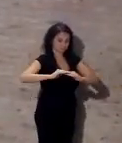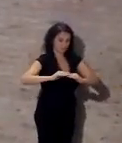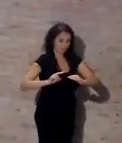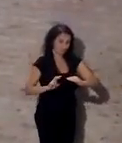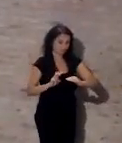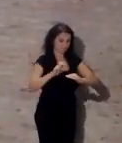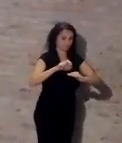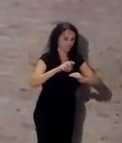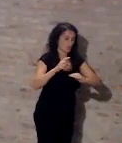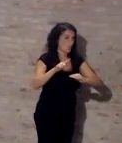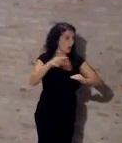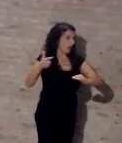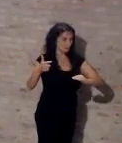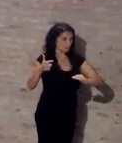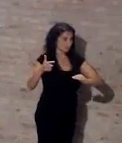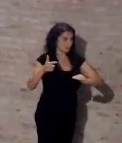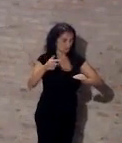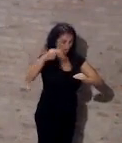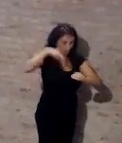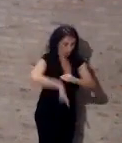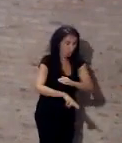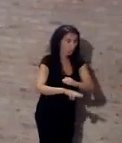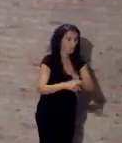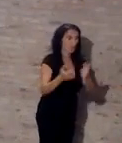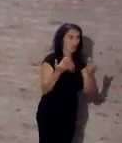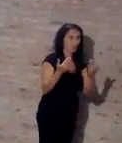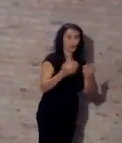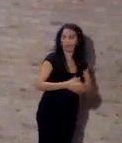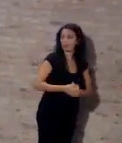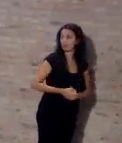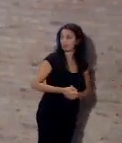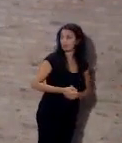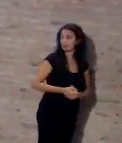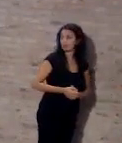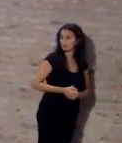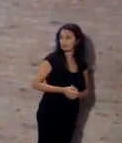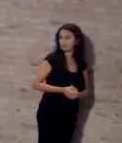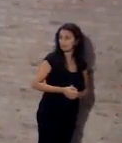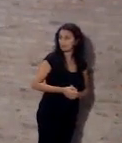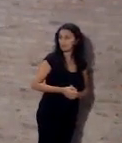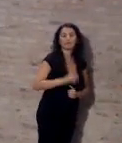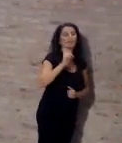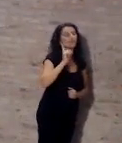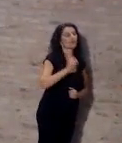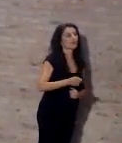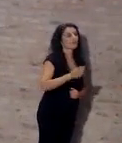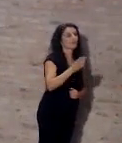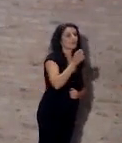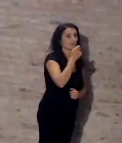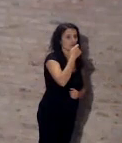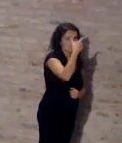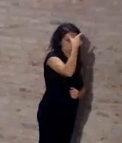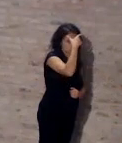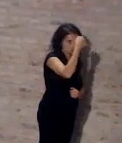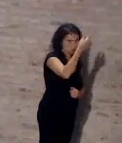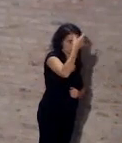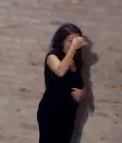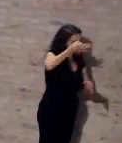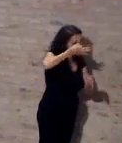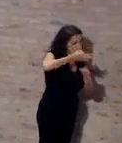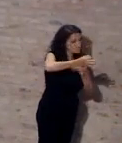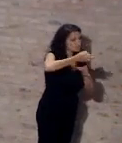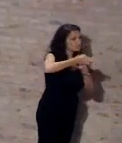bajar te cae una zanja eh Y después también eh lo la capacitación de de los